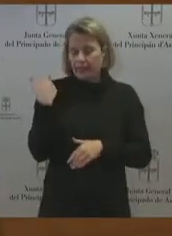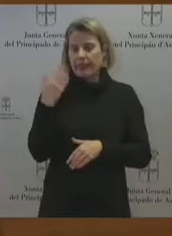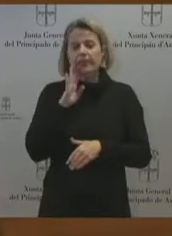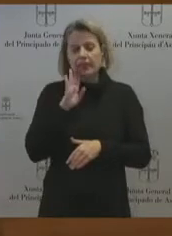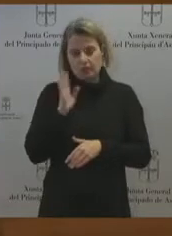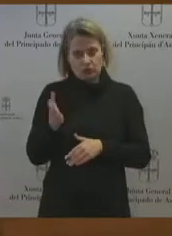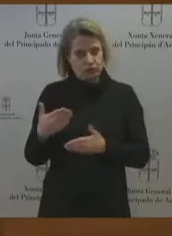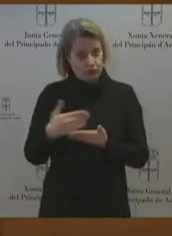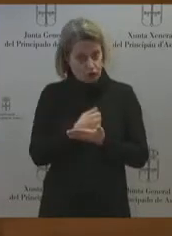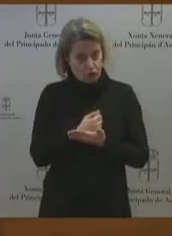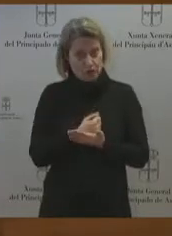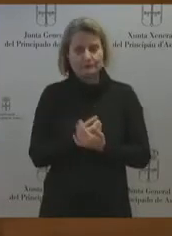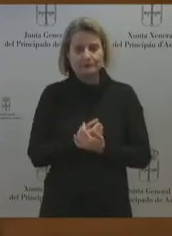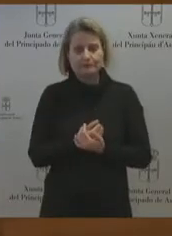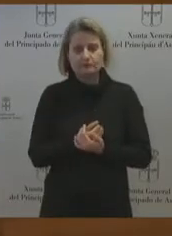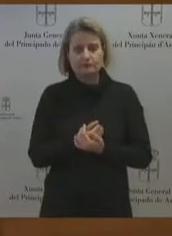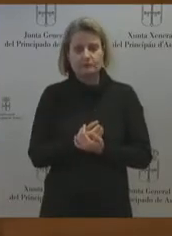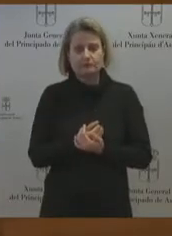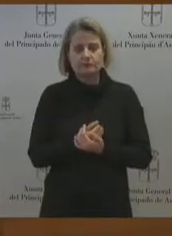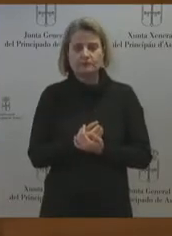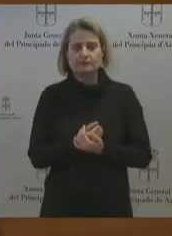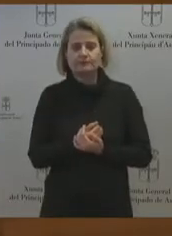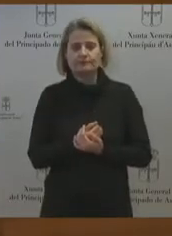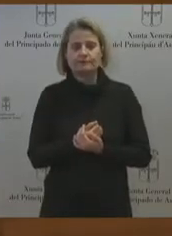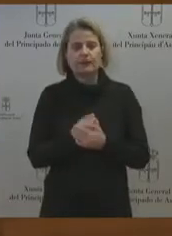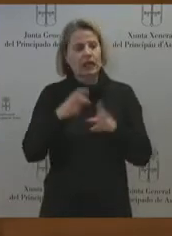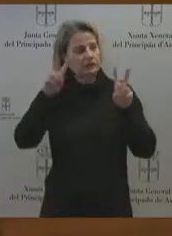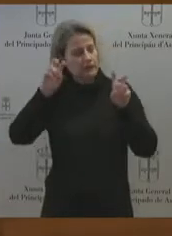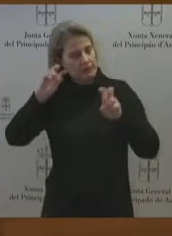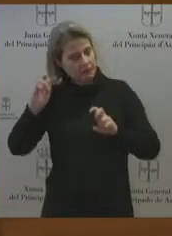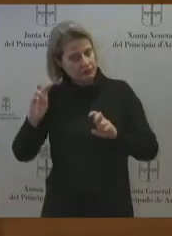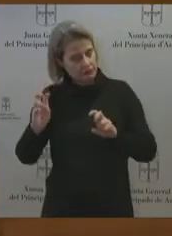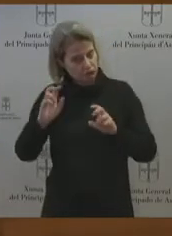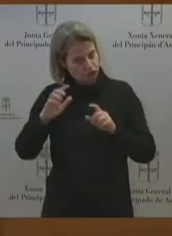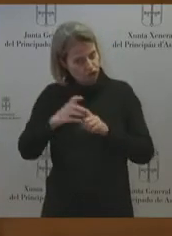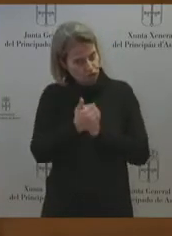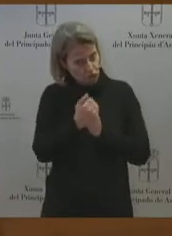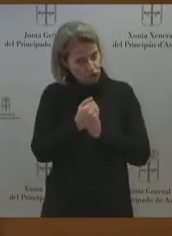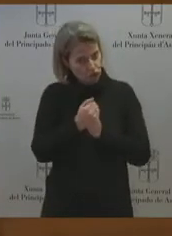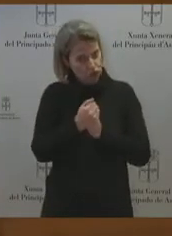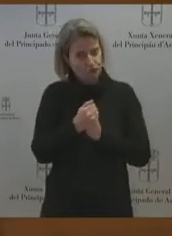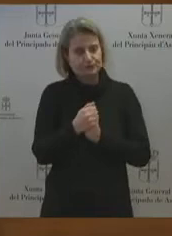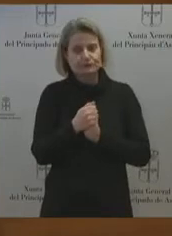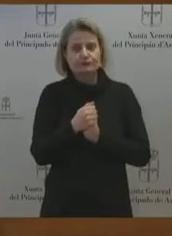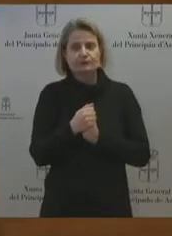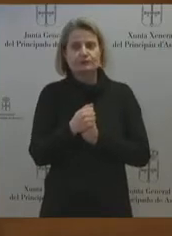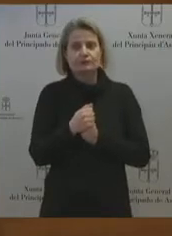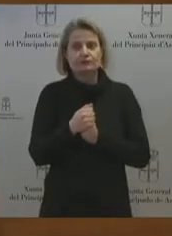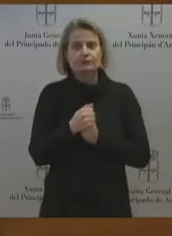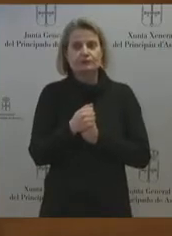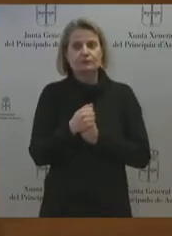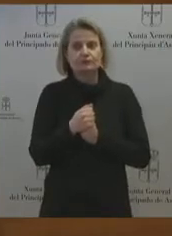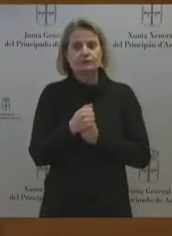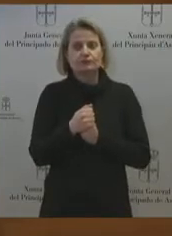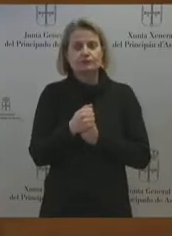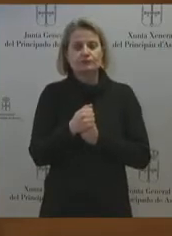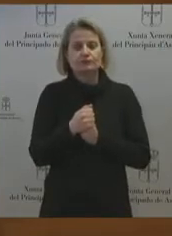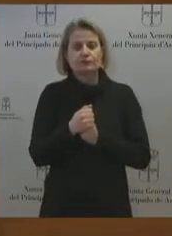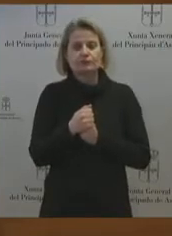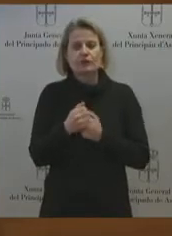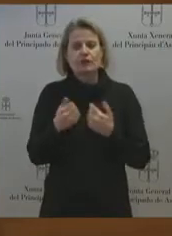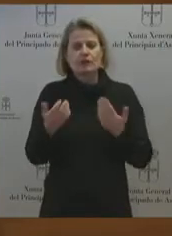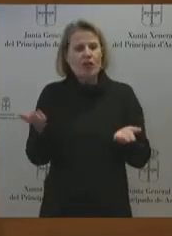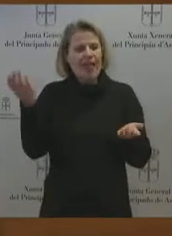cuestiones, y si no encontramos, que no lo encontramos, no lo hemos encontrado hasta el momento, ninguna actitud que modifique esta